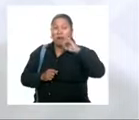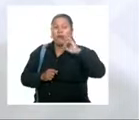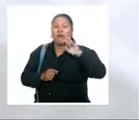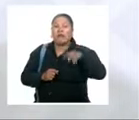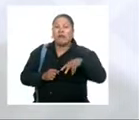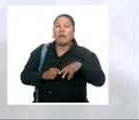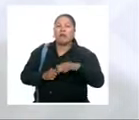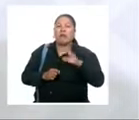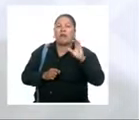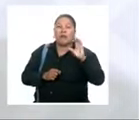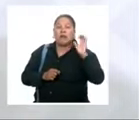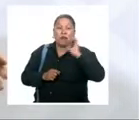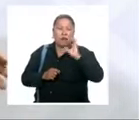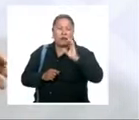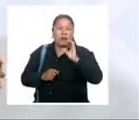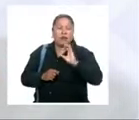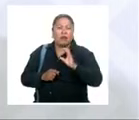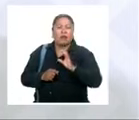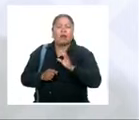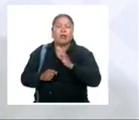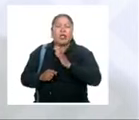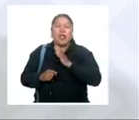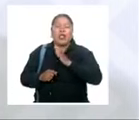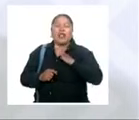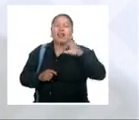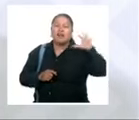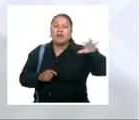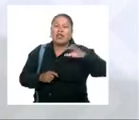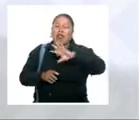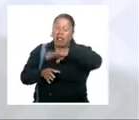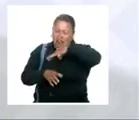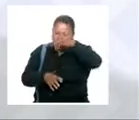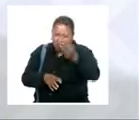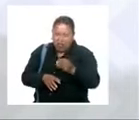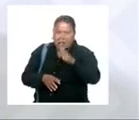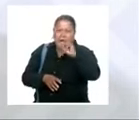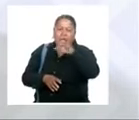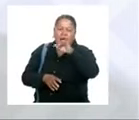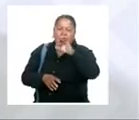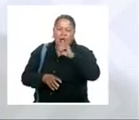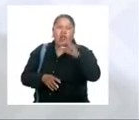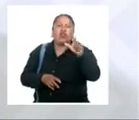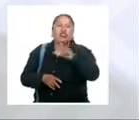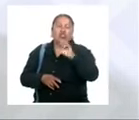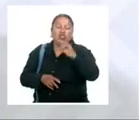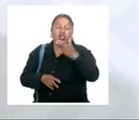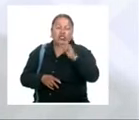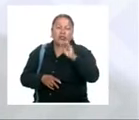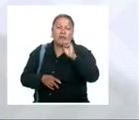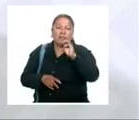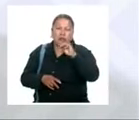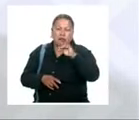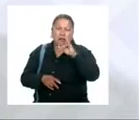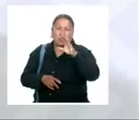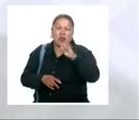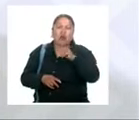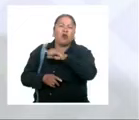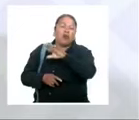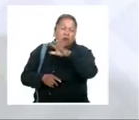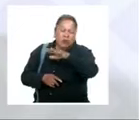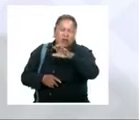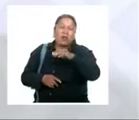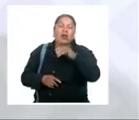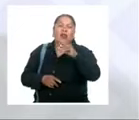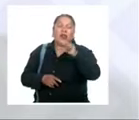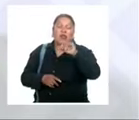sus inicios, puros barrios, barrio de Jalatlaco, barrio de Xochimilco, barrio de Trinidad de las Huertas, barrio